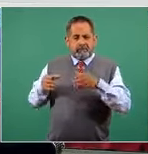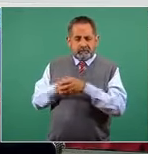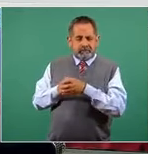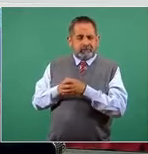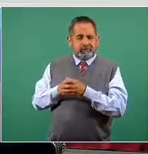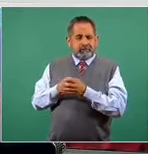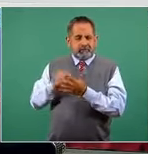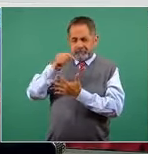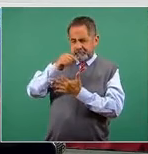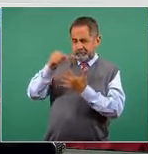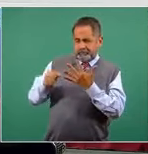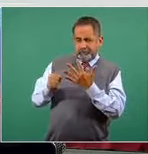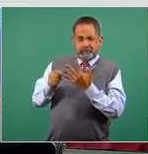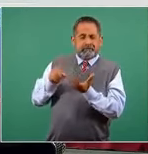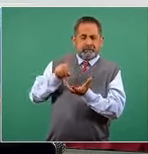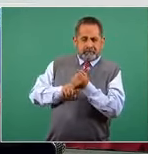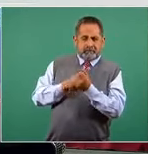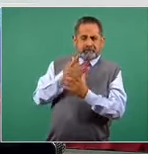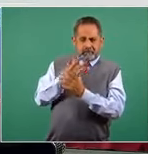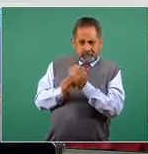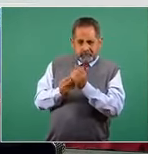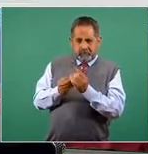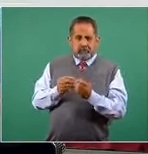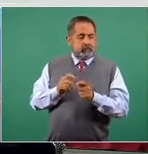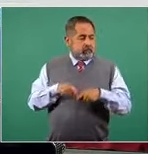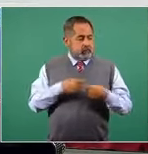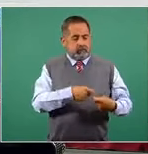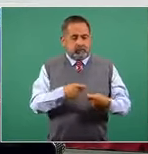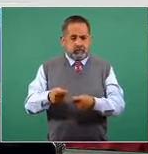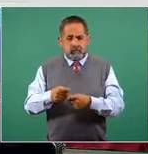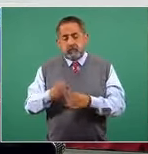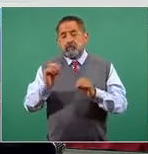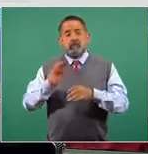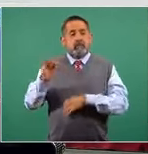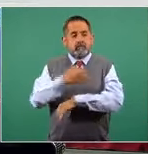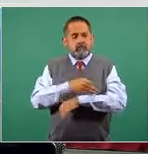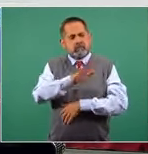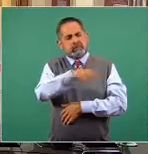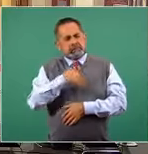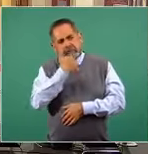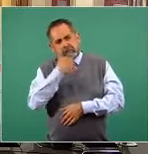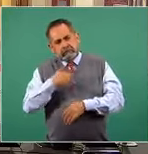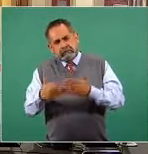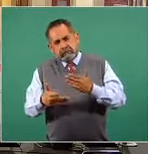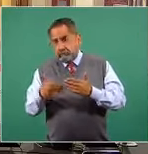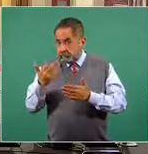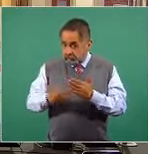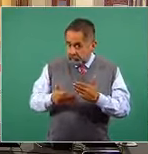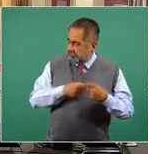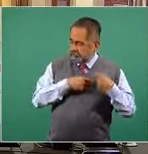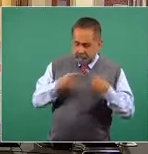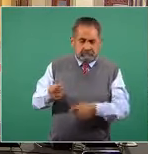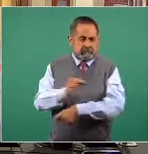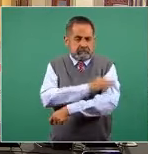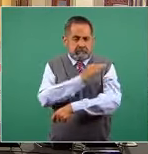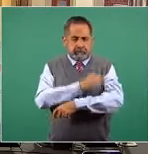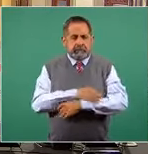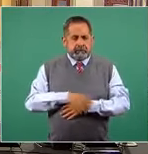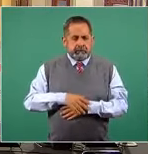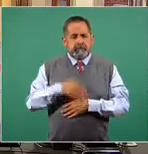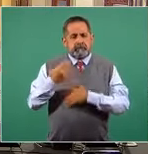que la persona, la familia, sepa que le falta a la niña y al niño. Vamos a estar anunciando esto, pero por